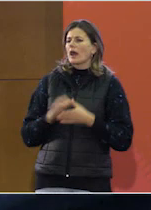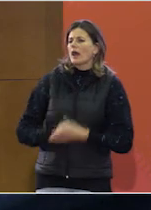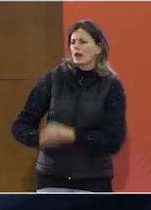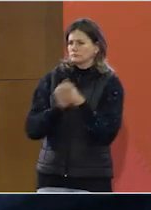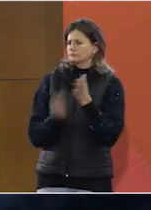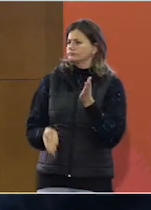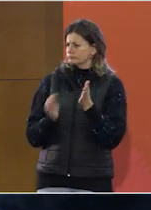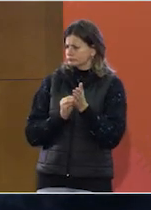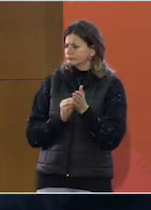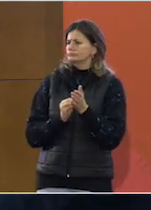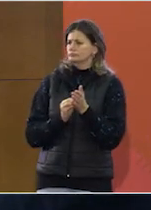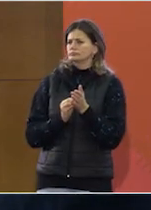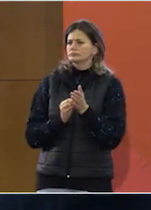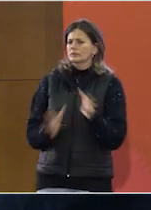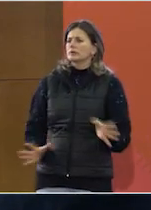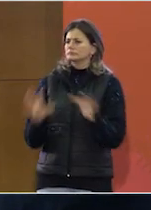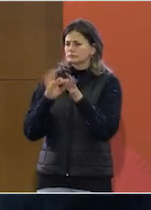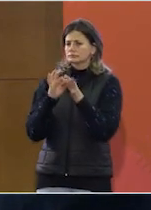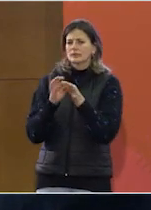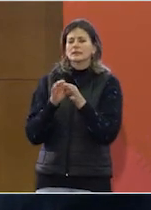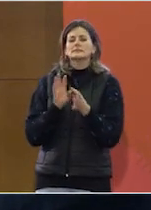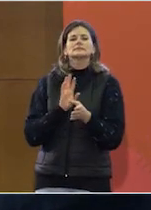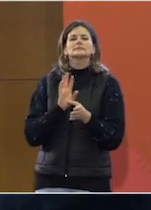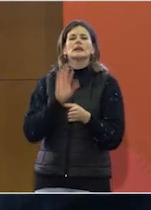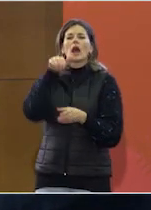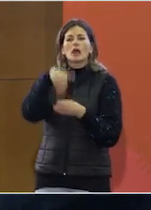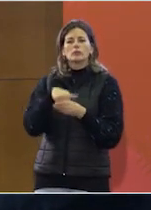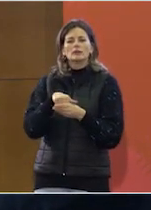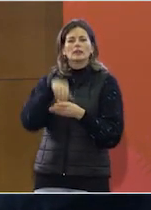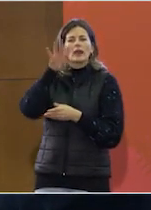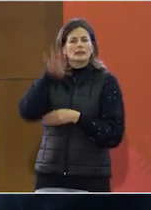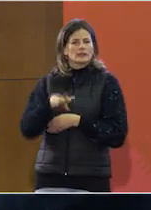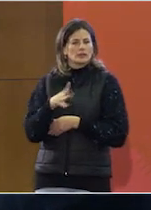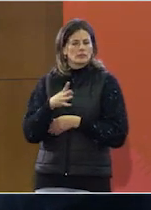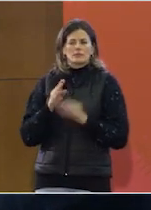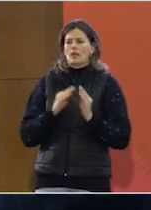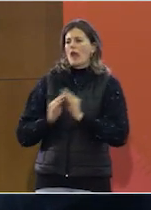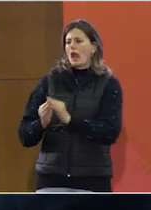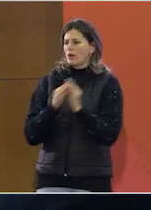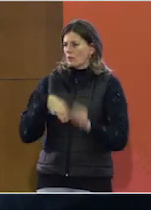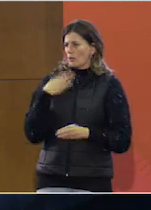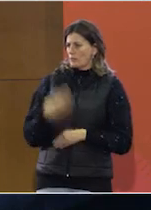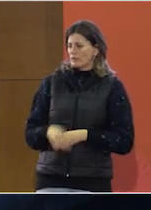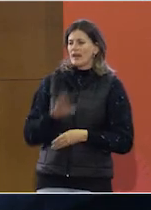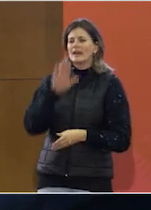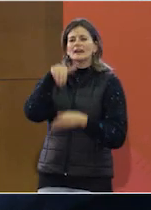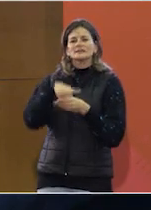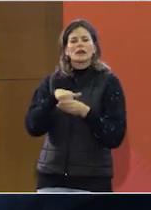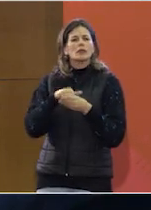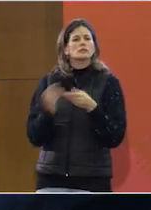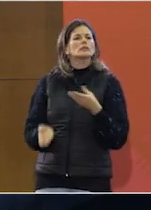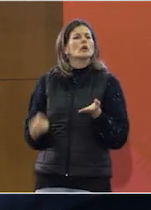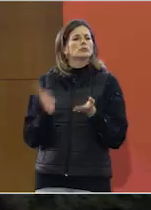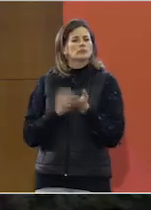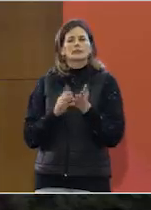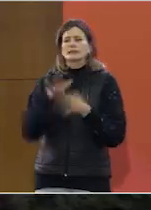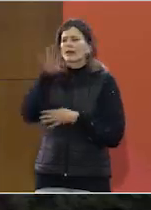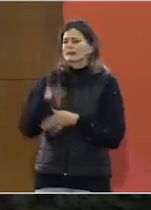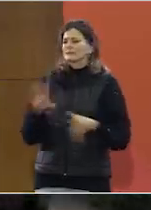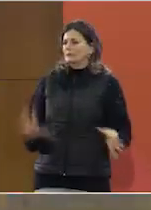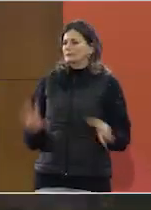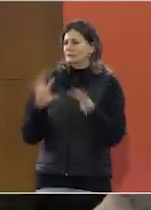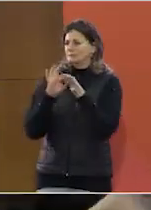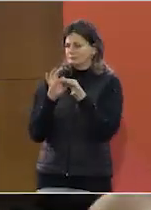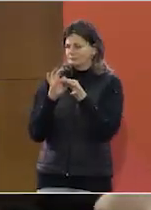reconciliación es el voto a Cataluña en Comú Podem. Hay que decirlo sin gritar, pero hay que decirlo. Es el voto de la reconciliación en Cataluña.